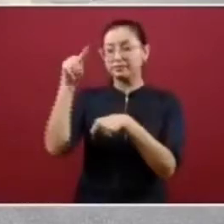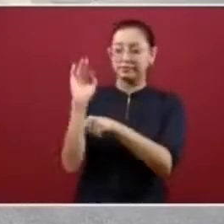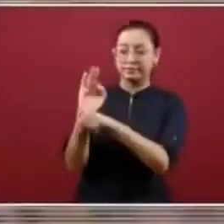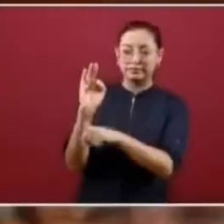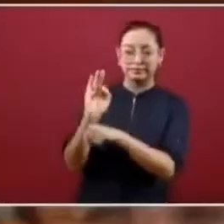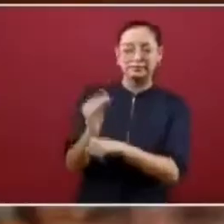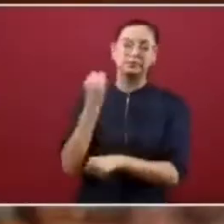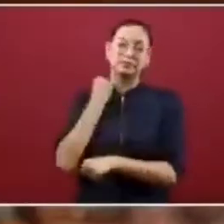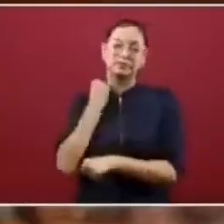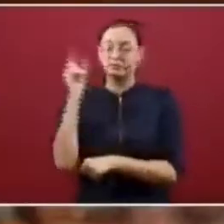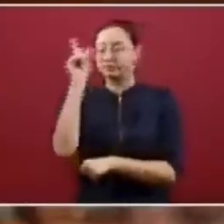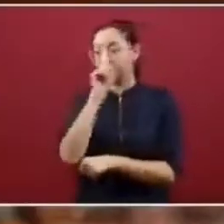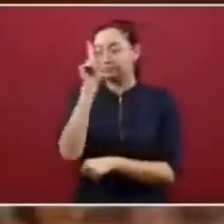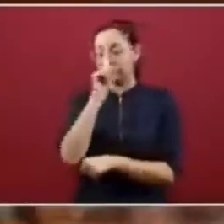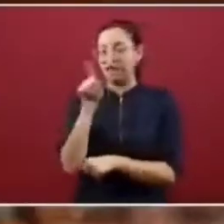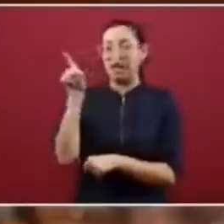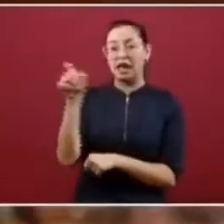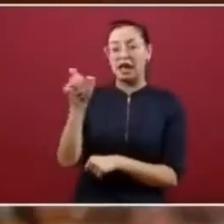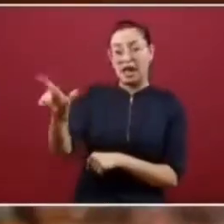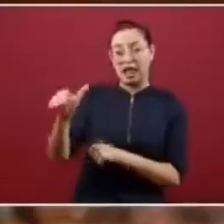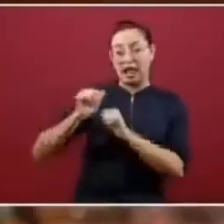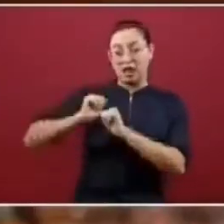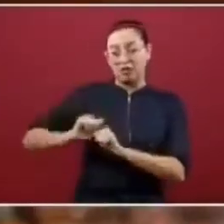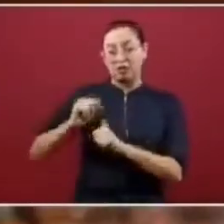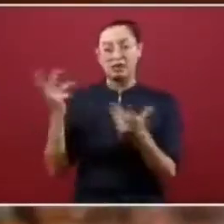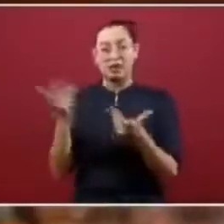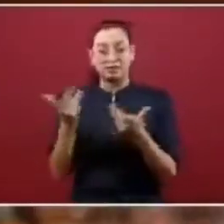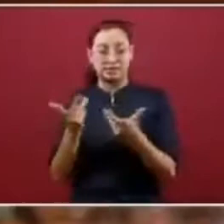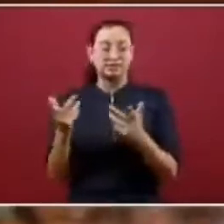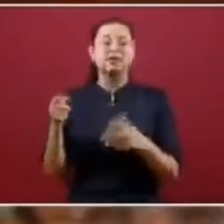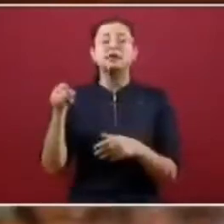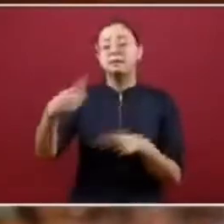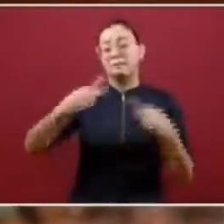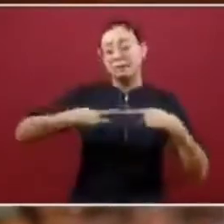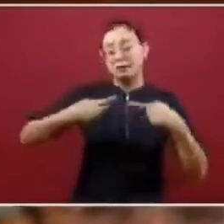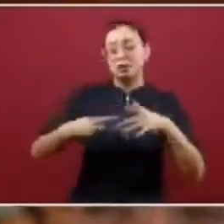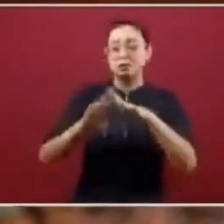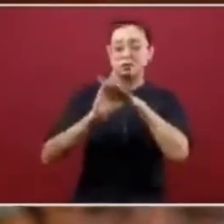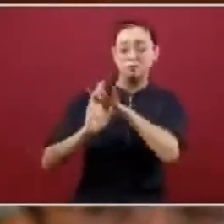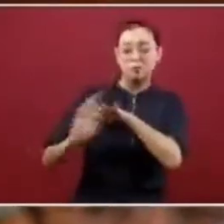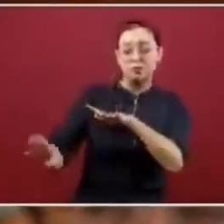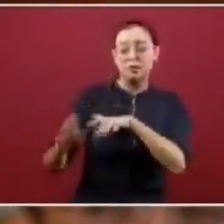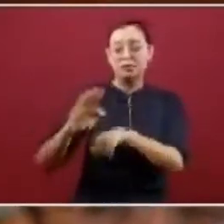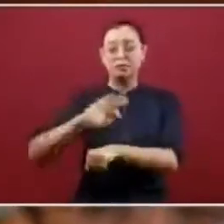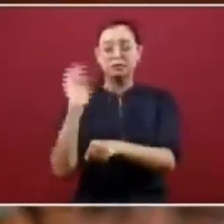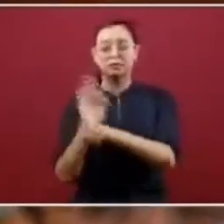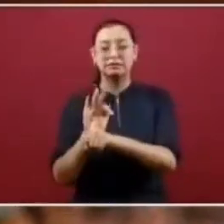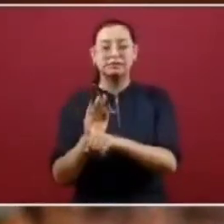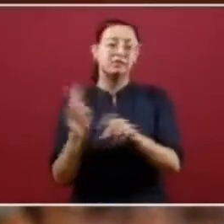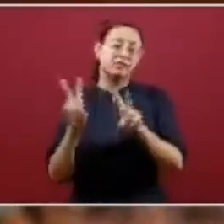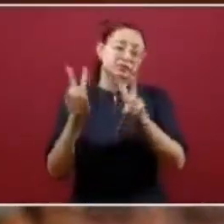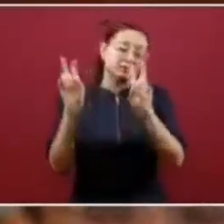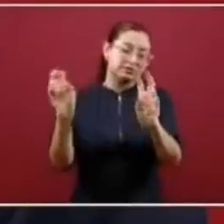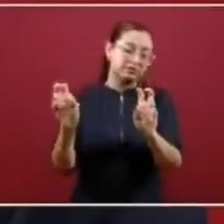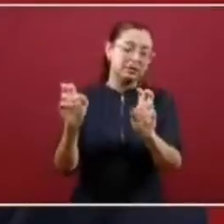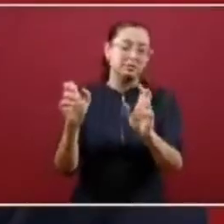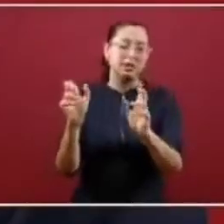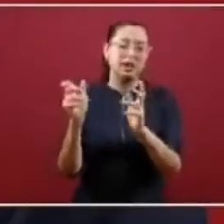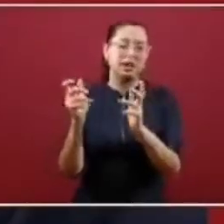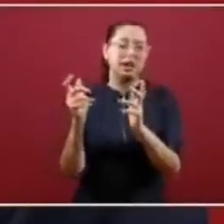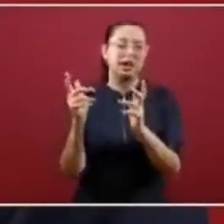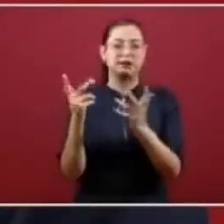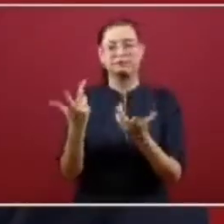bien, lo que hace el comisionado Ellis es para defensorías de migrantes en el tema de legal